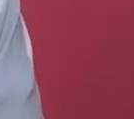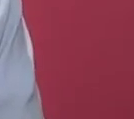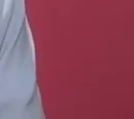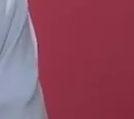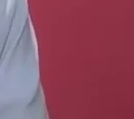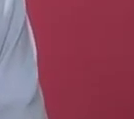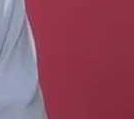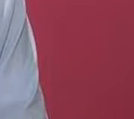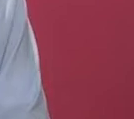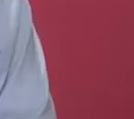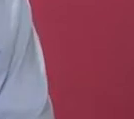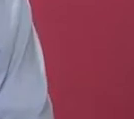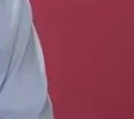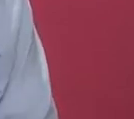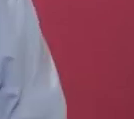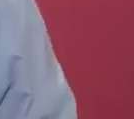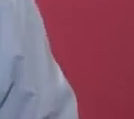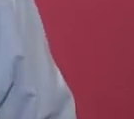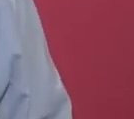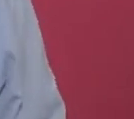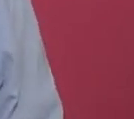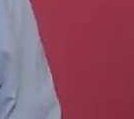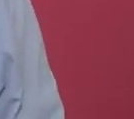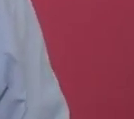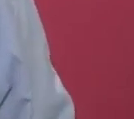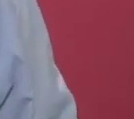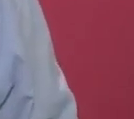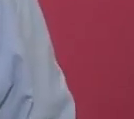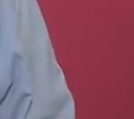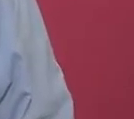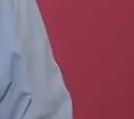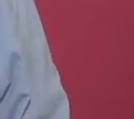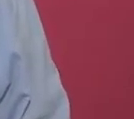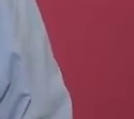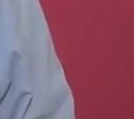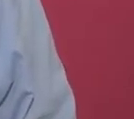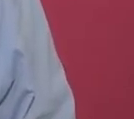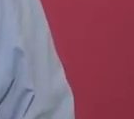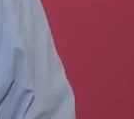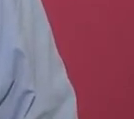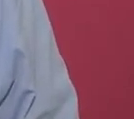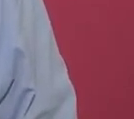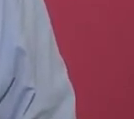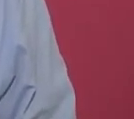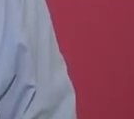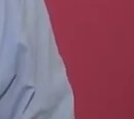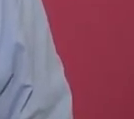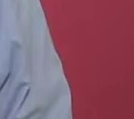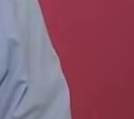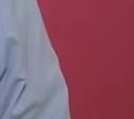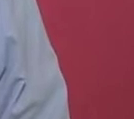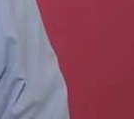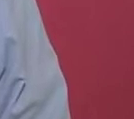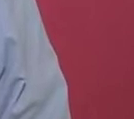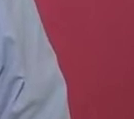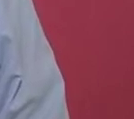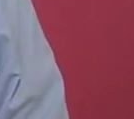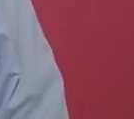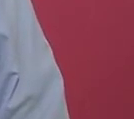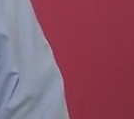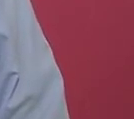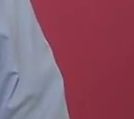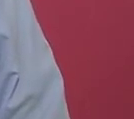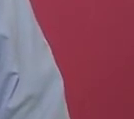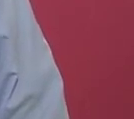Gloria a Dios. Bueno, seguimos. Aquí dice en el capítulo 12 del versículo 3, se dice, y el